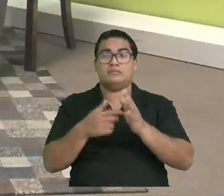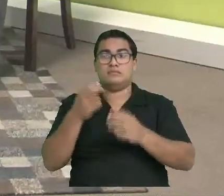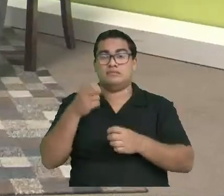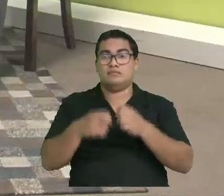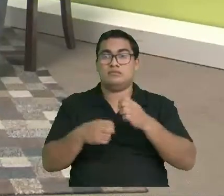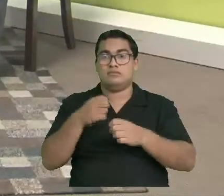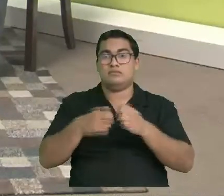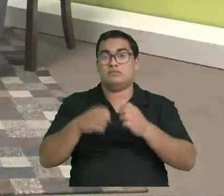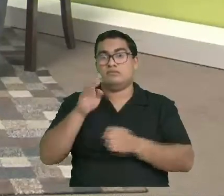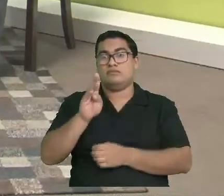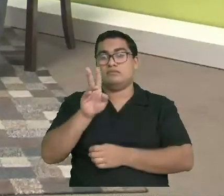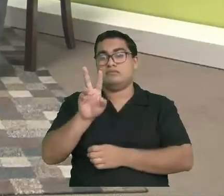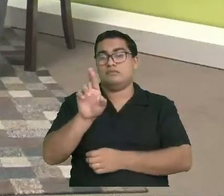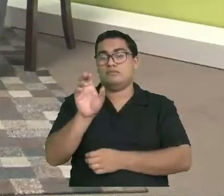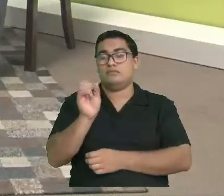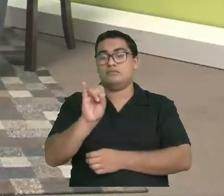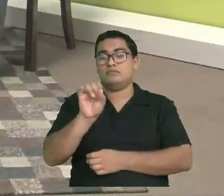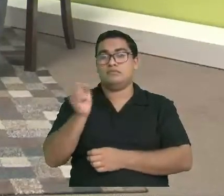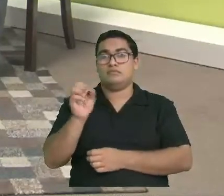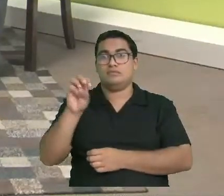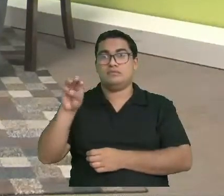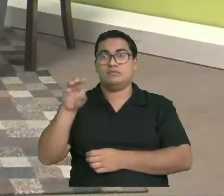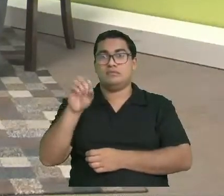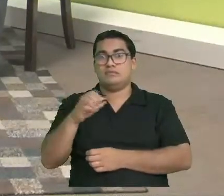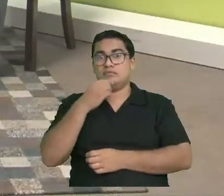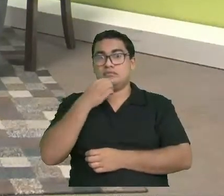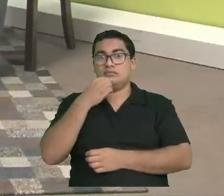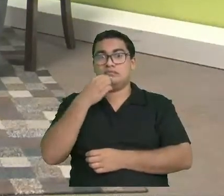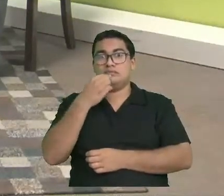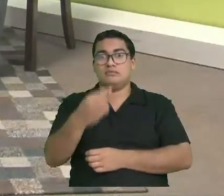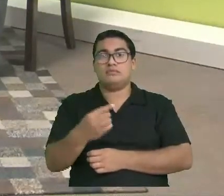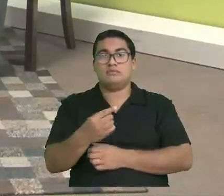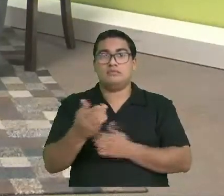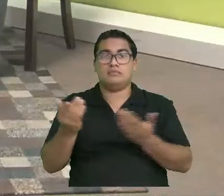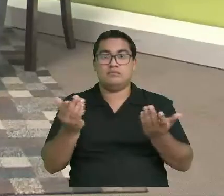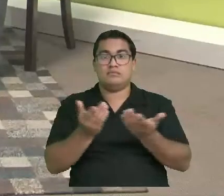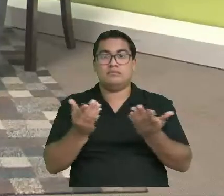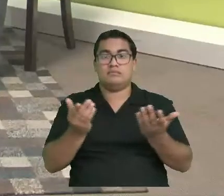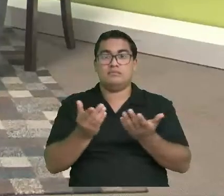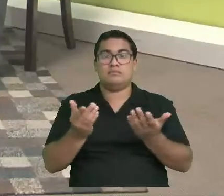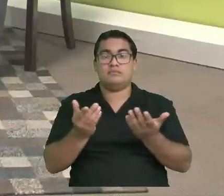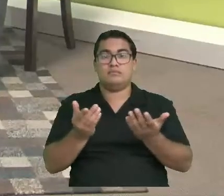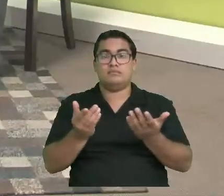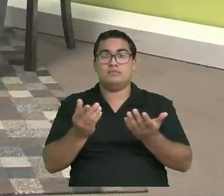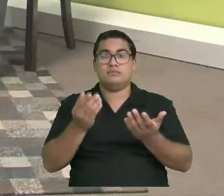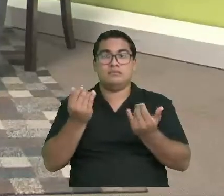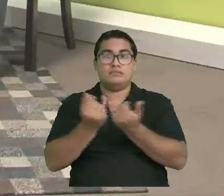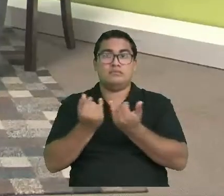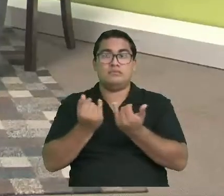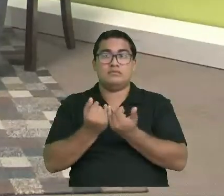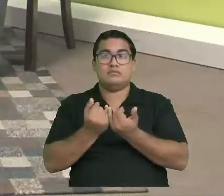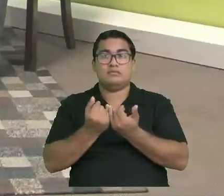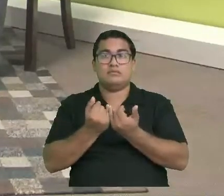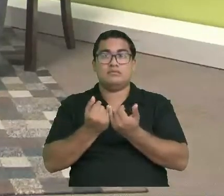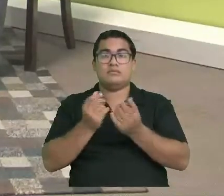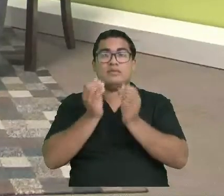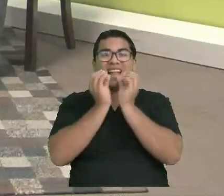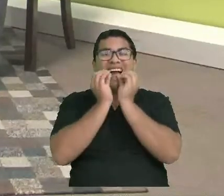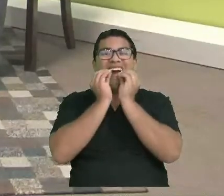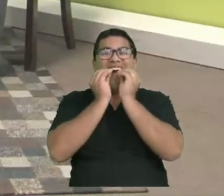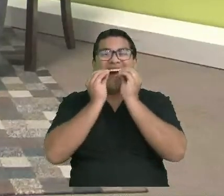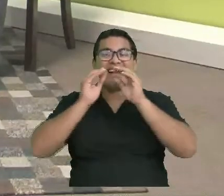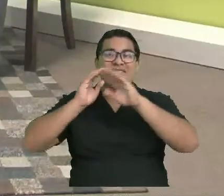sea diurno o nocturno, en el momento donde sí se ¿Y como parecido a un protector bucal, más o menos? Es parecido,